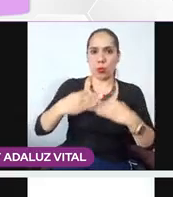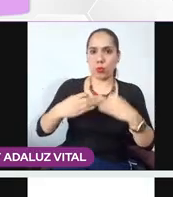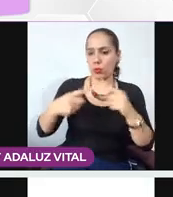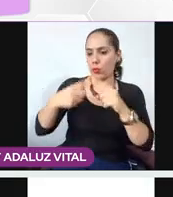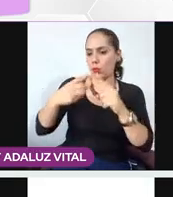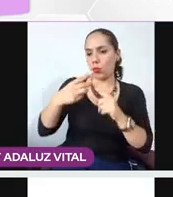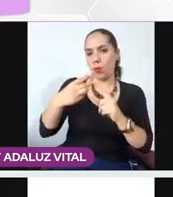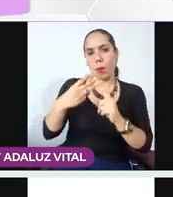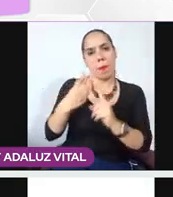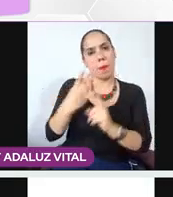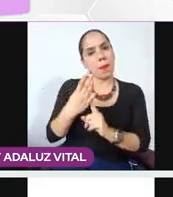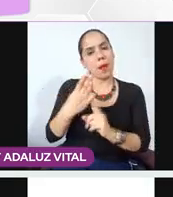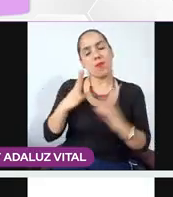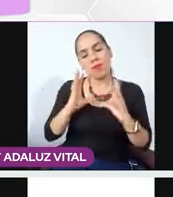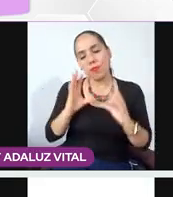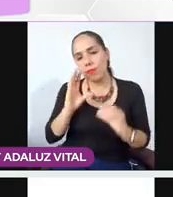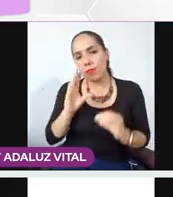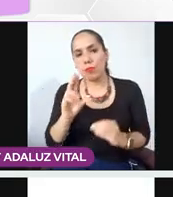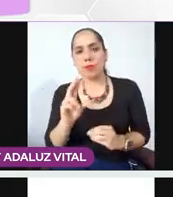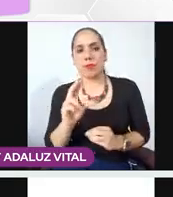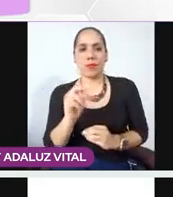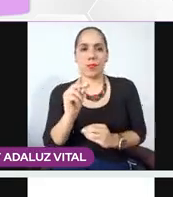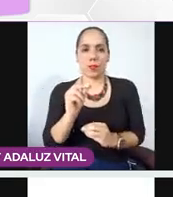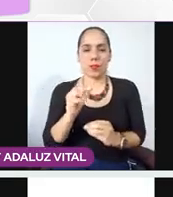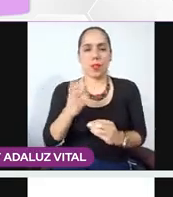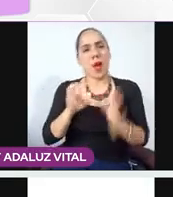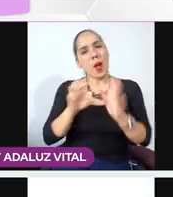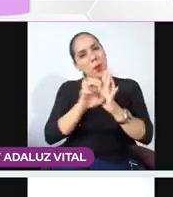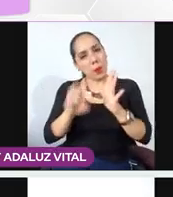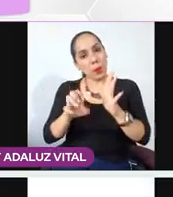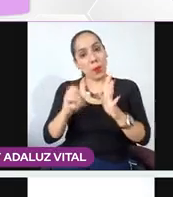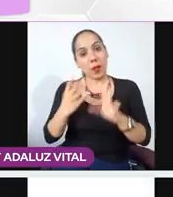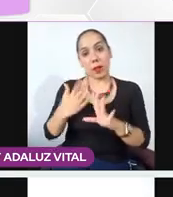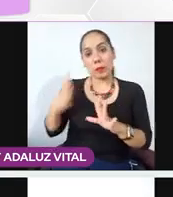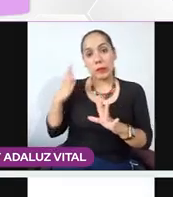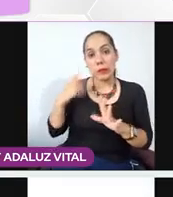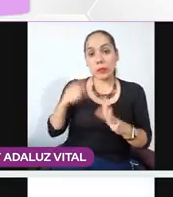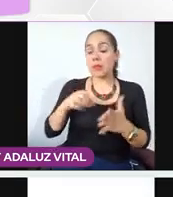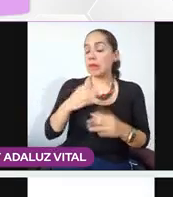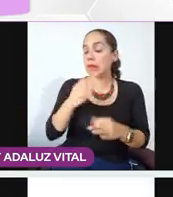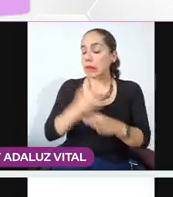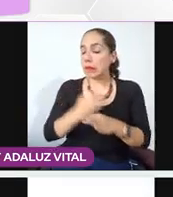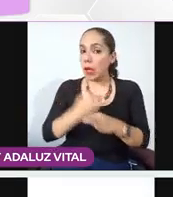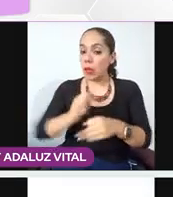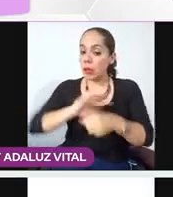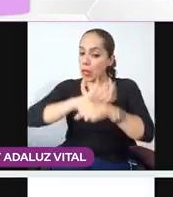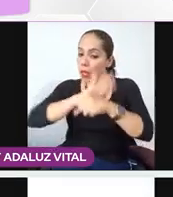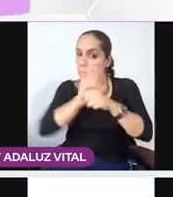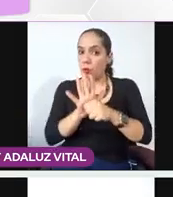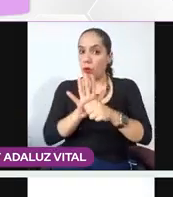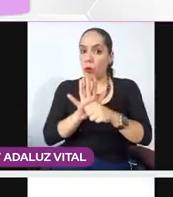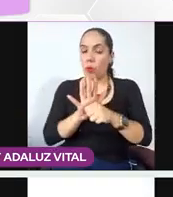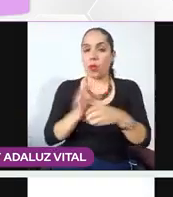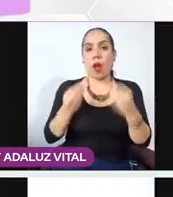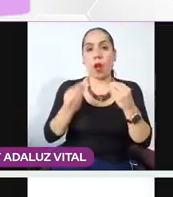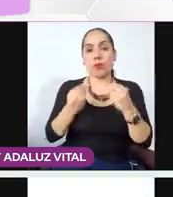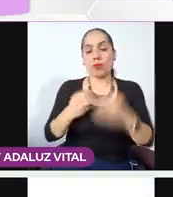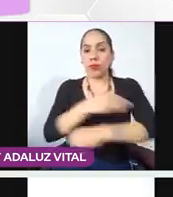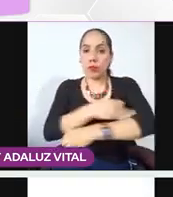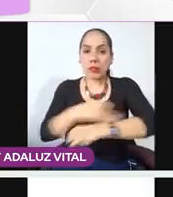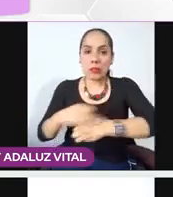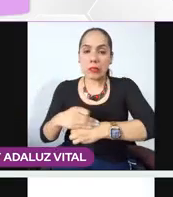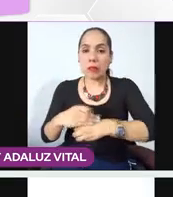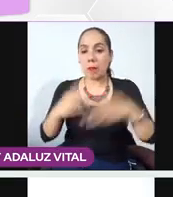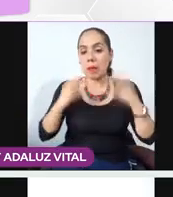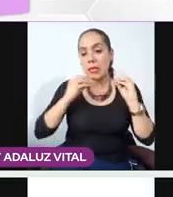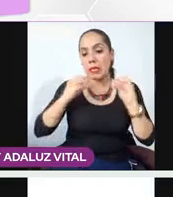ejemplo, pues hubo muchas familias con pérdidas, por ejemplo, con el COVID, ¿no? Entonces papá falleció, mamá falleció, y